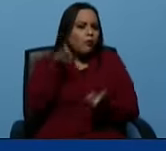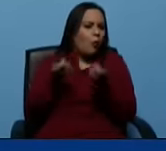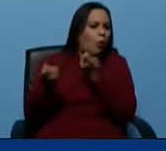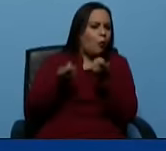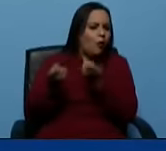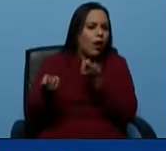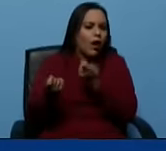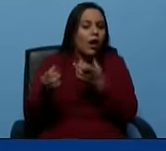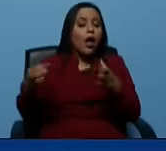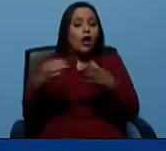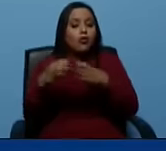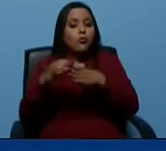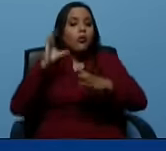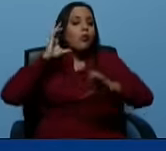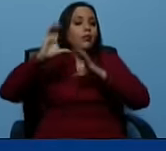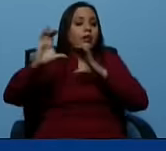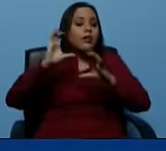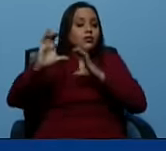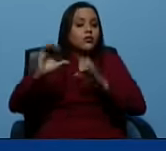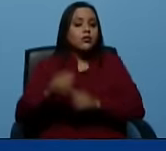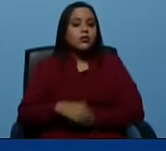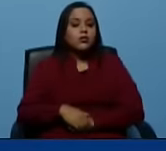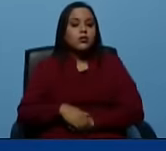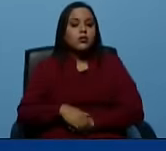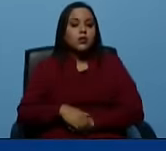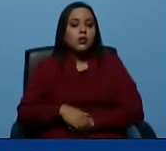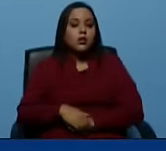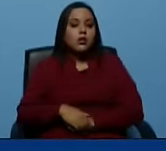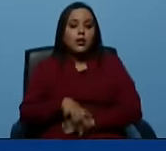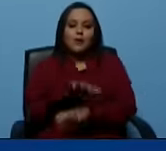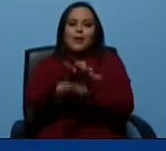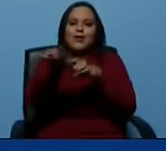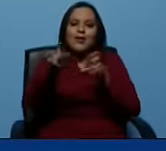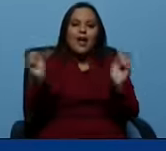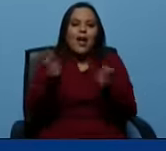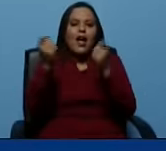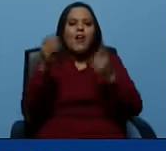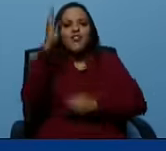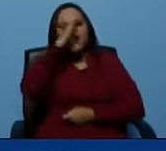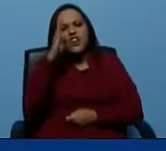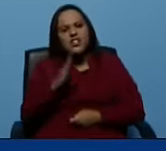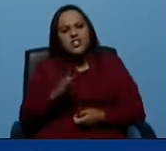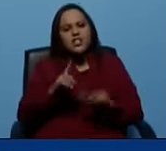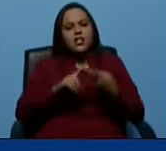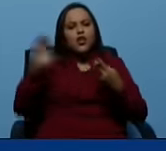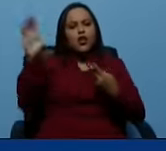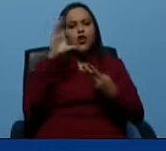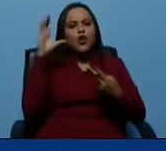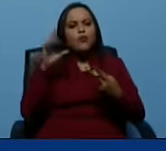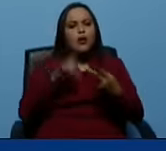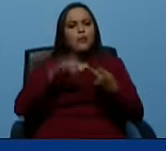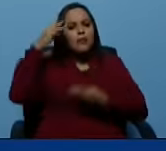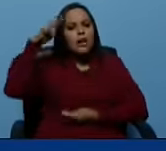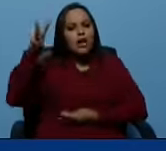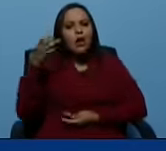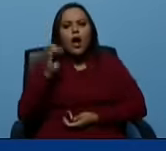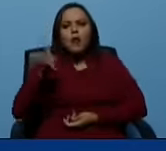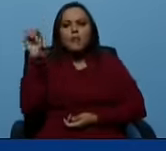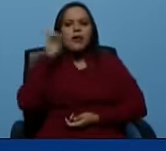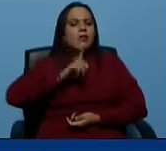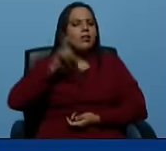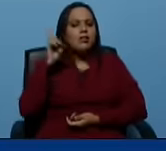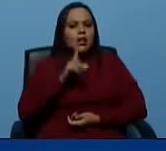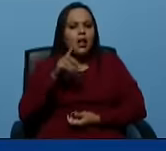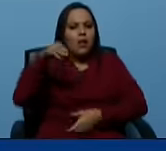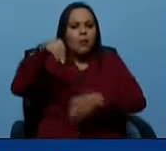circula en los medios de comunicación dominantes, hegemónicos, en Brasil, Colombia y México, es manipulación, manipulación